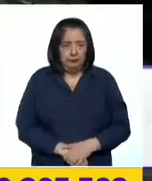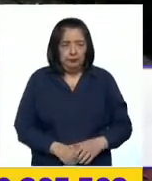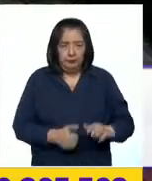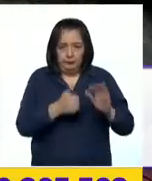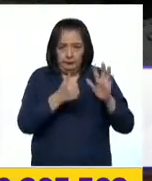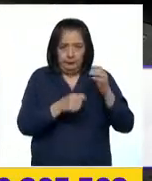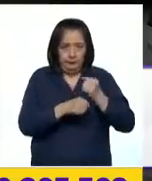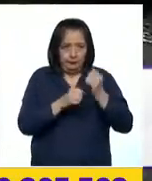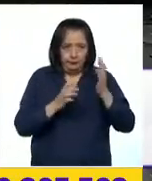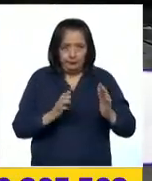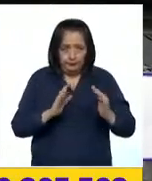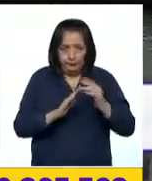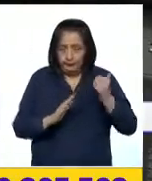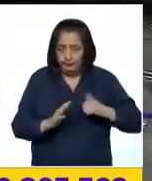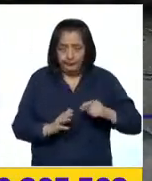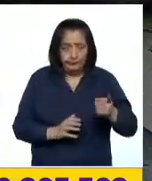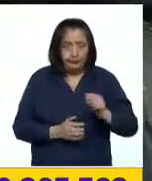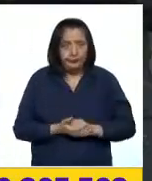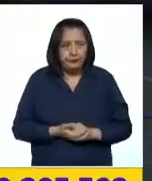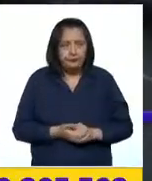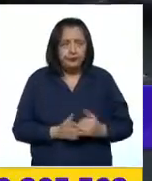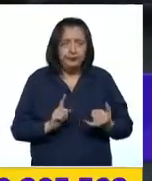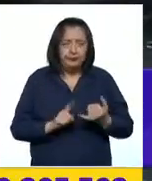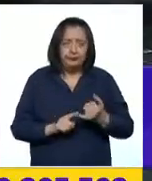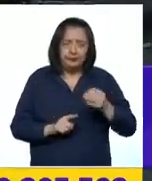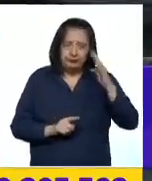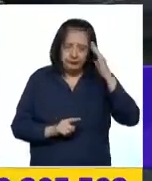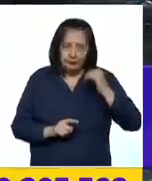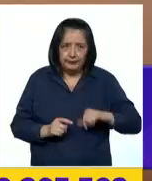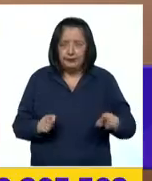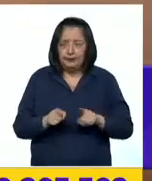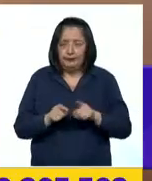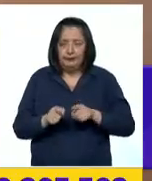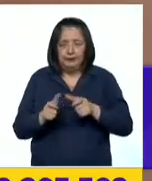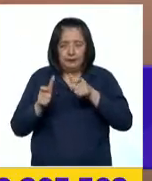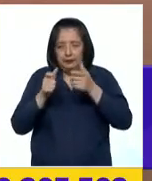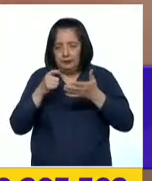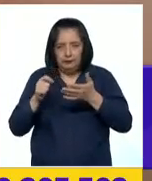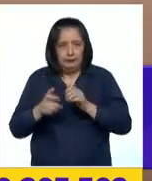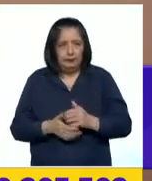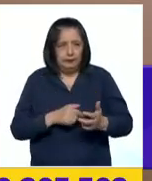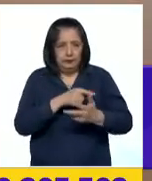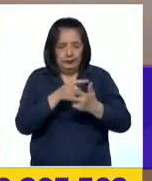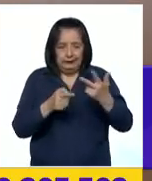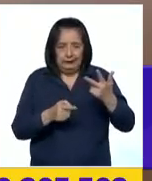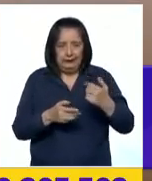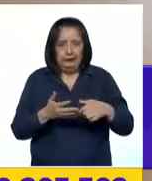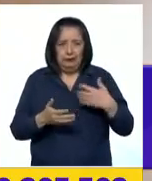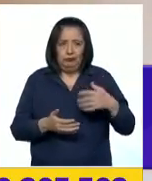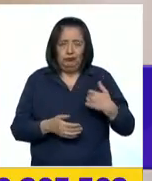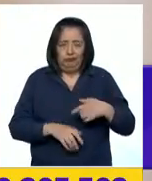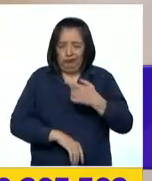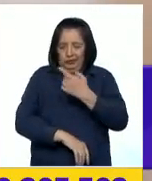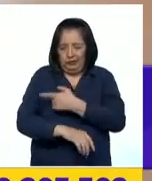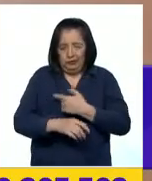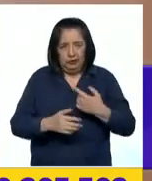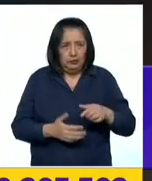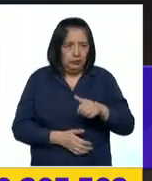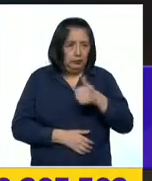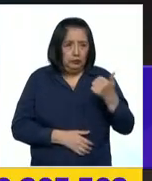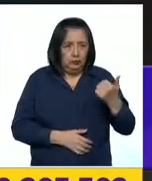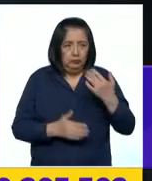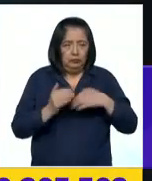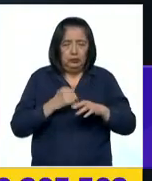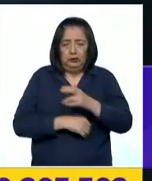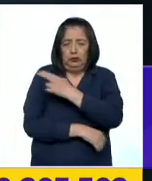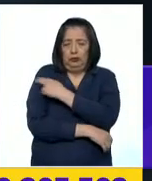los trabajadores de la municipalidad, entre serenos y fiscalizadores. 3 de ellos recibieron cortes en el cuerpo y uno se encuentra en el